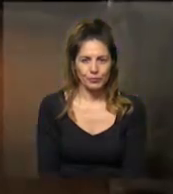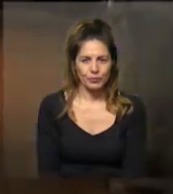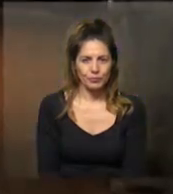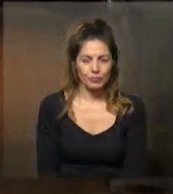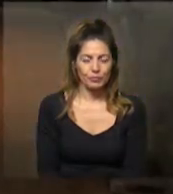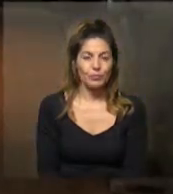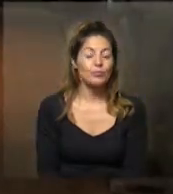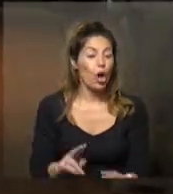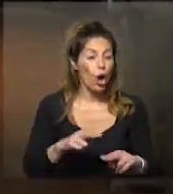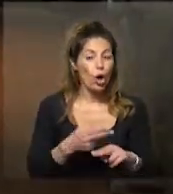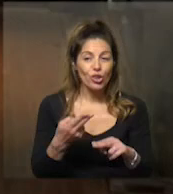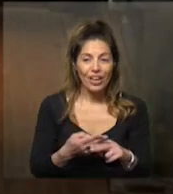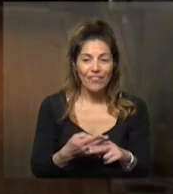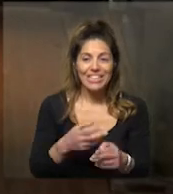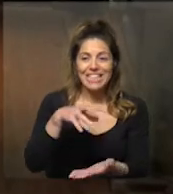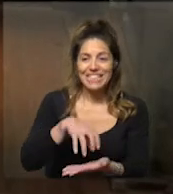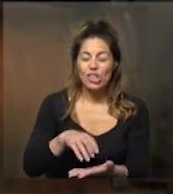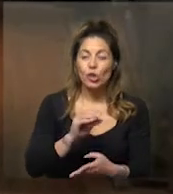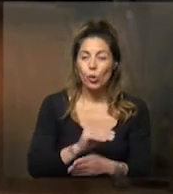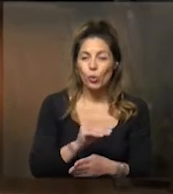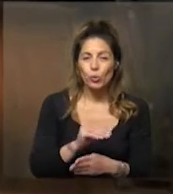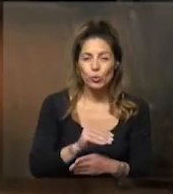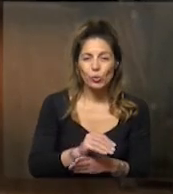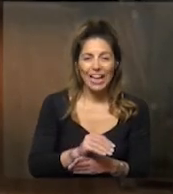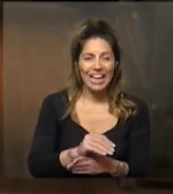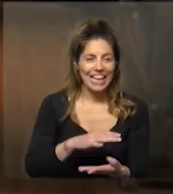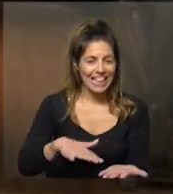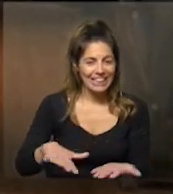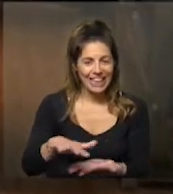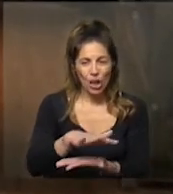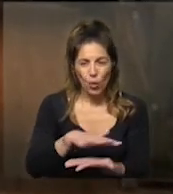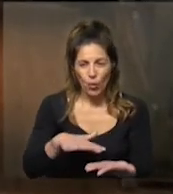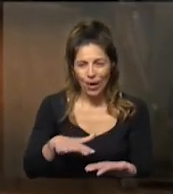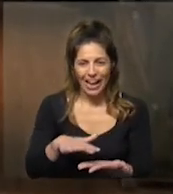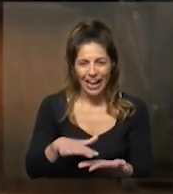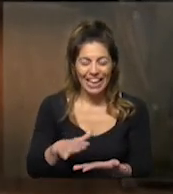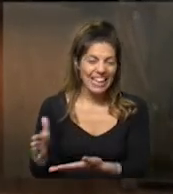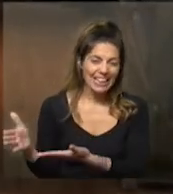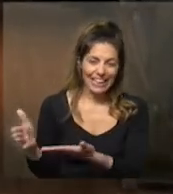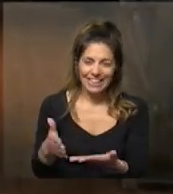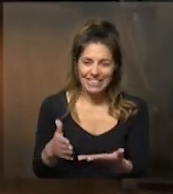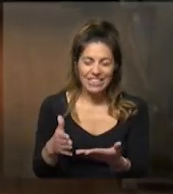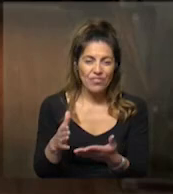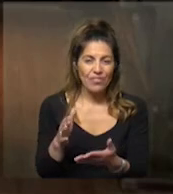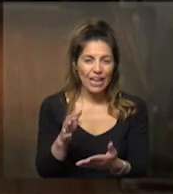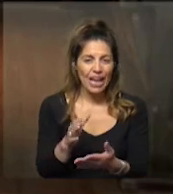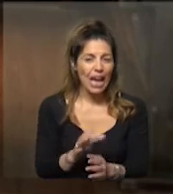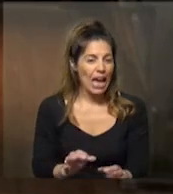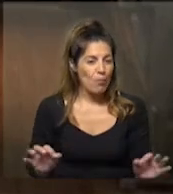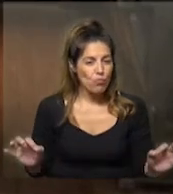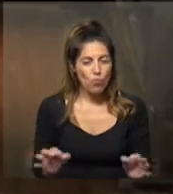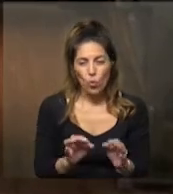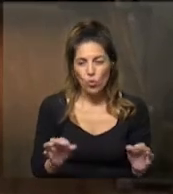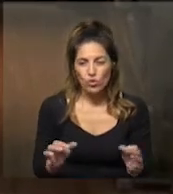Bien, estamos una vez más en Centro Cultural Mandrágora, esta casa cultural que, bueno, recibe espectáculos musicales, también